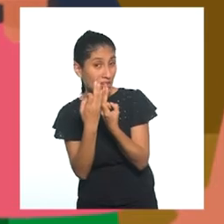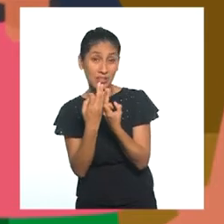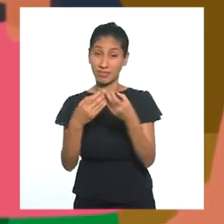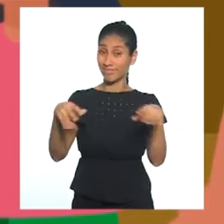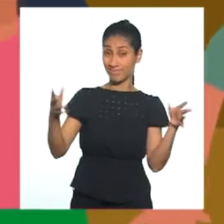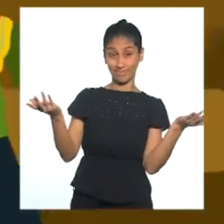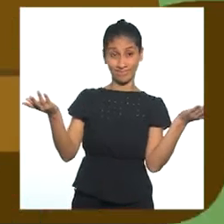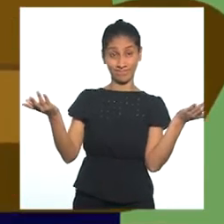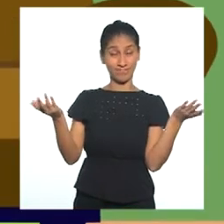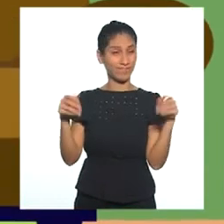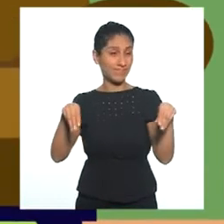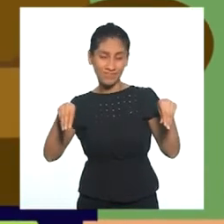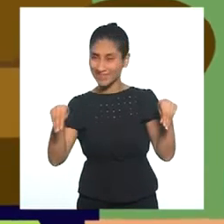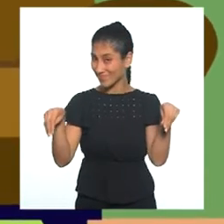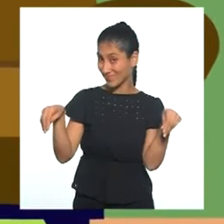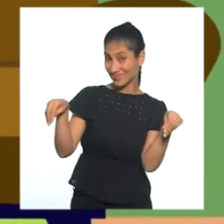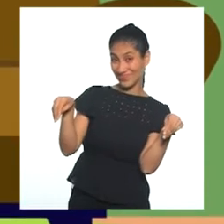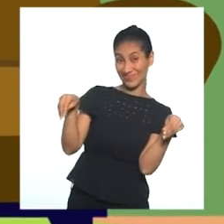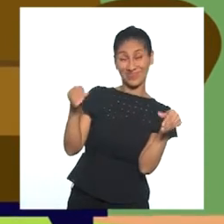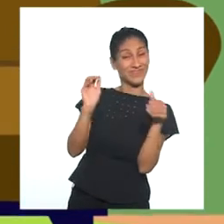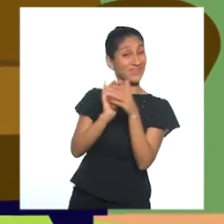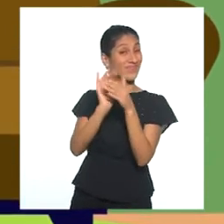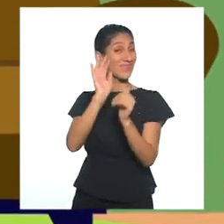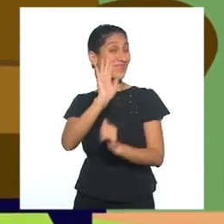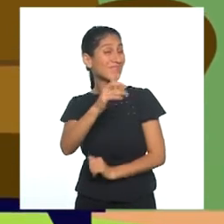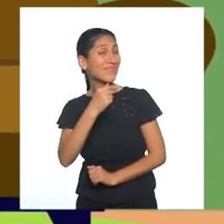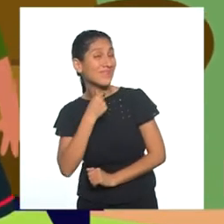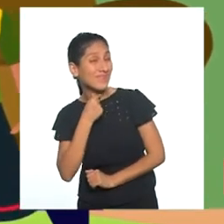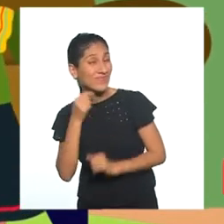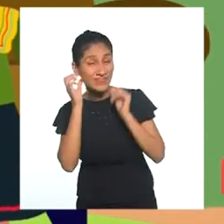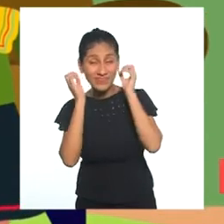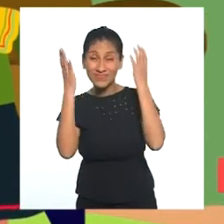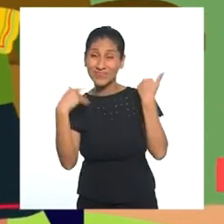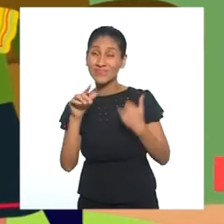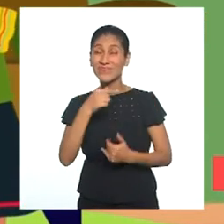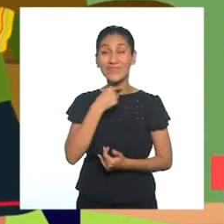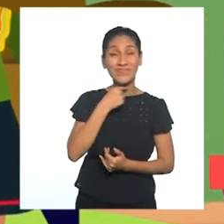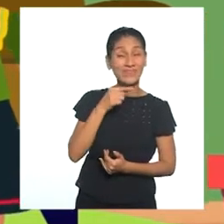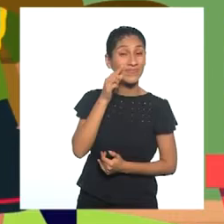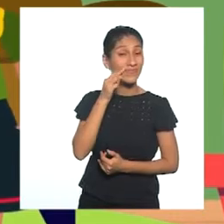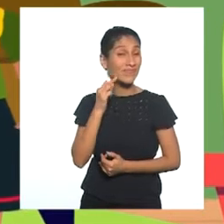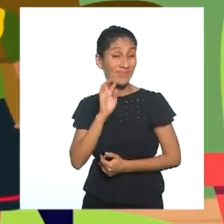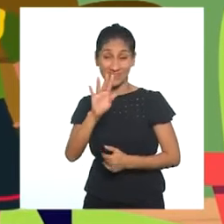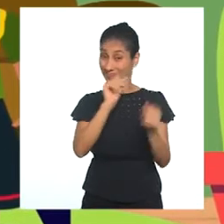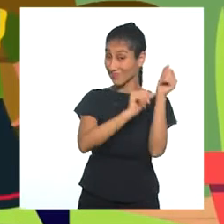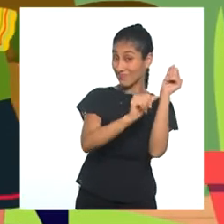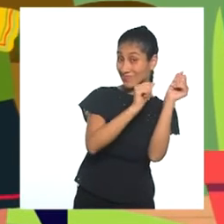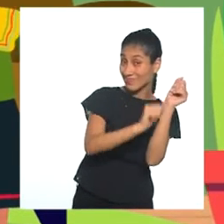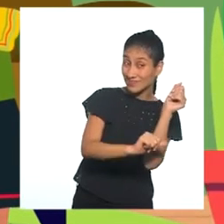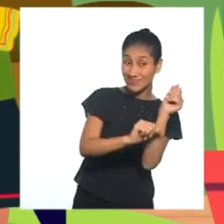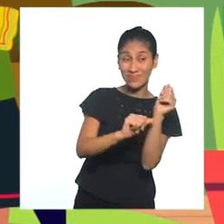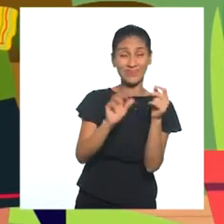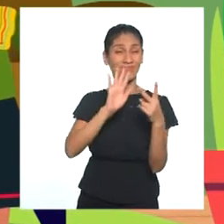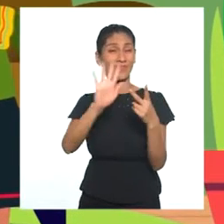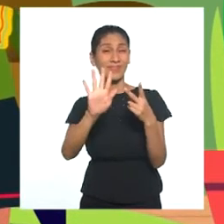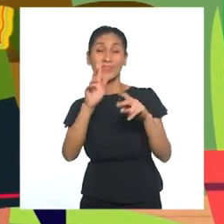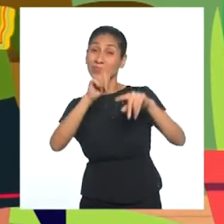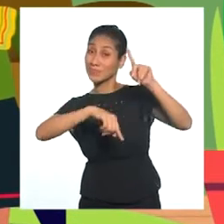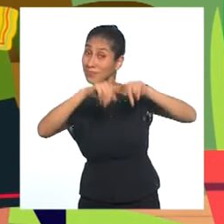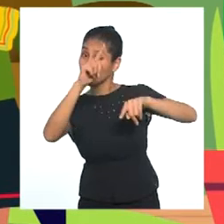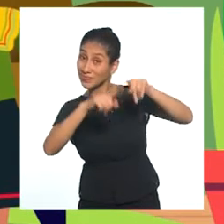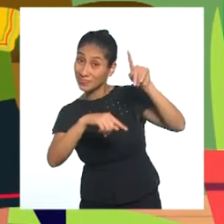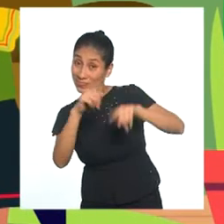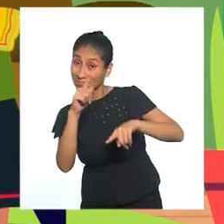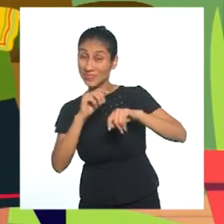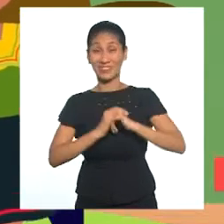Claro. Con sus abuelos, con sus hermanos, con su